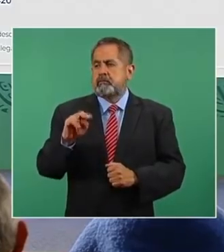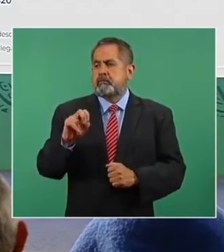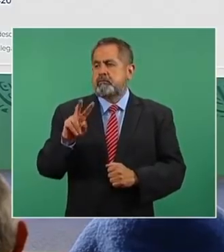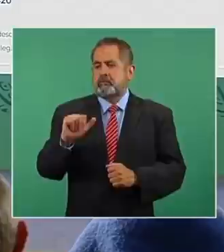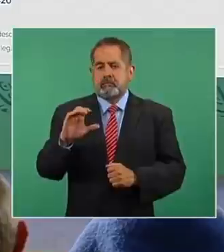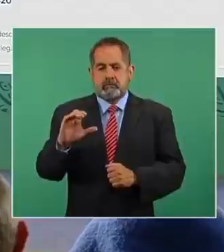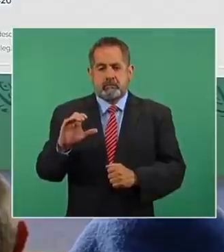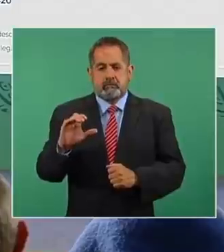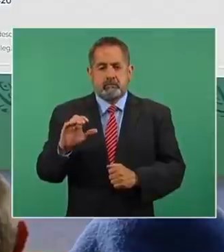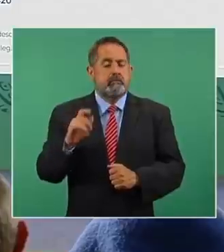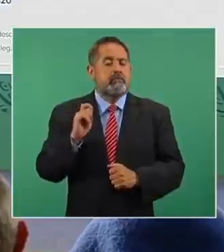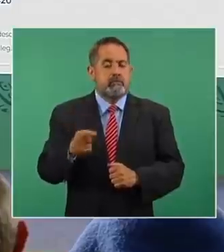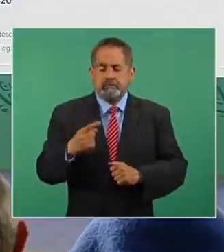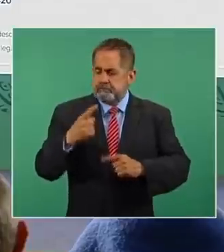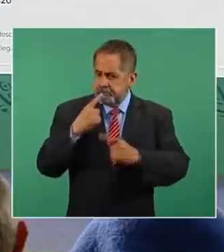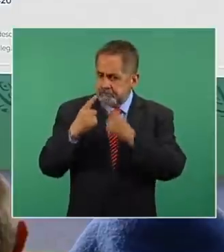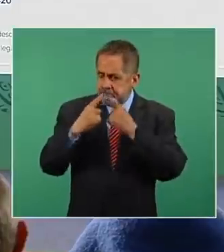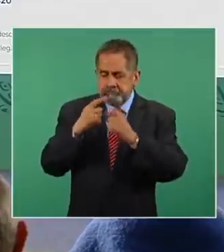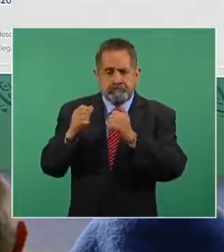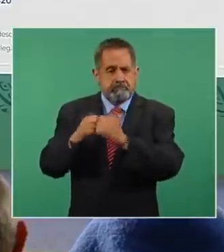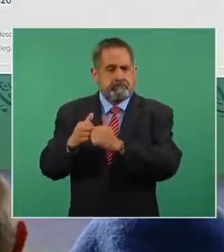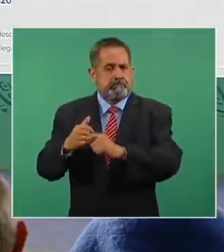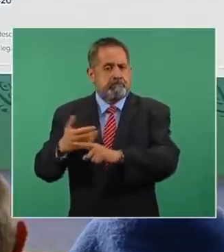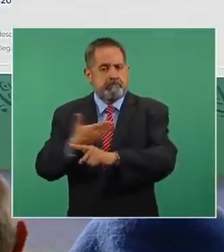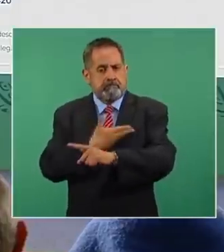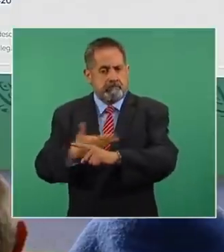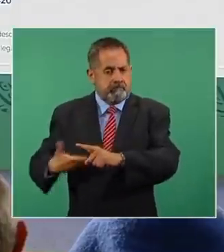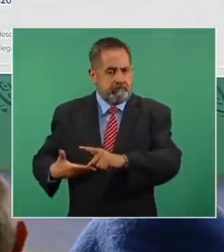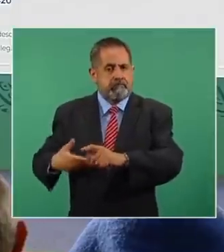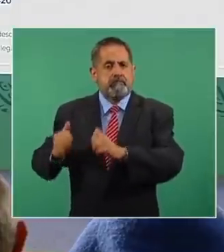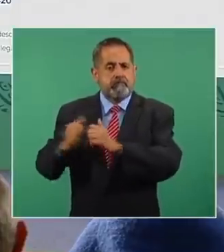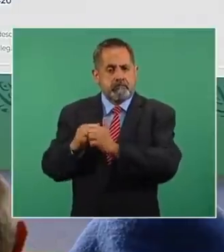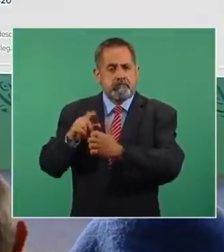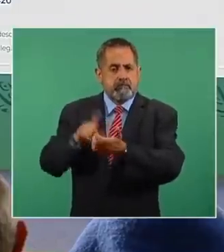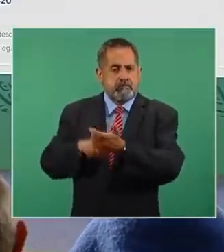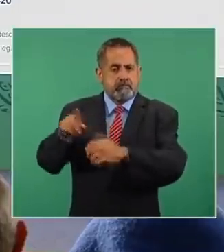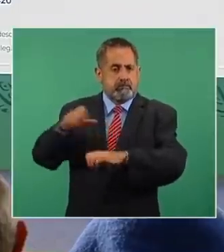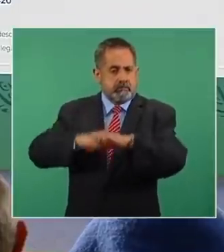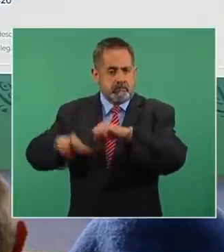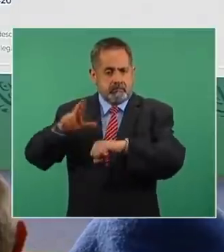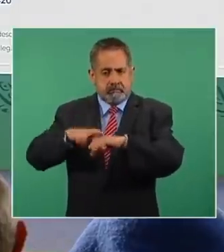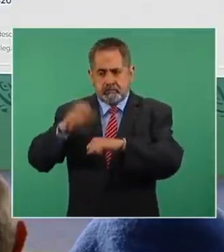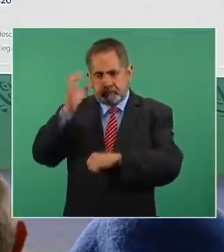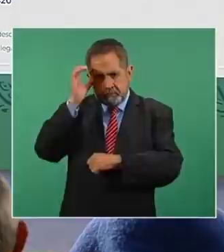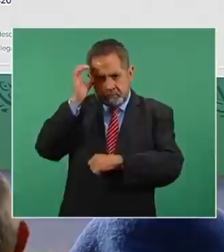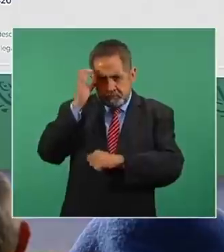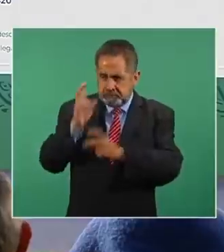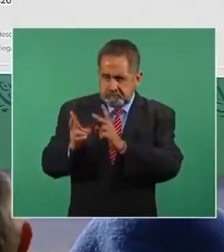que fue resultado de un diálogo que tuvo el señor Presidente de la República con el embajador de China.